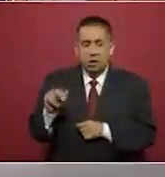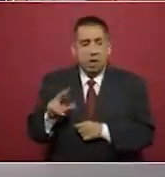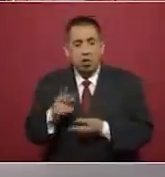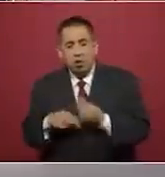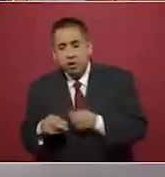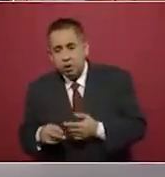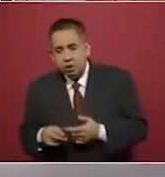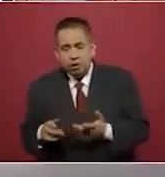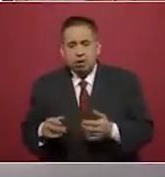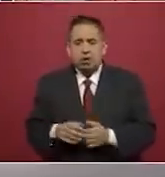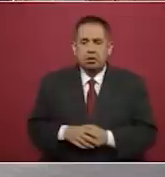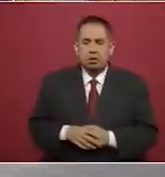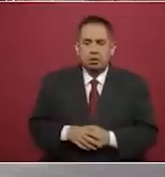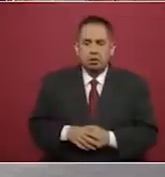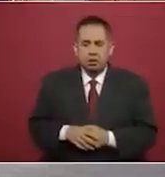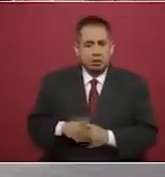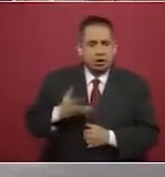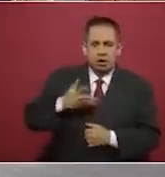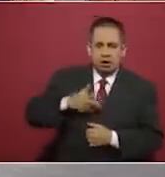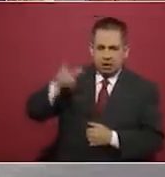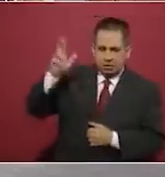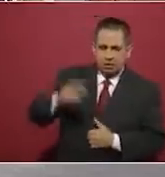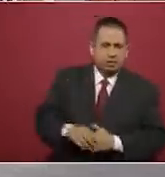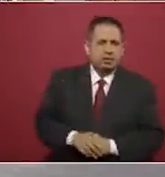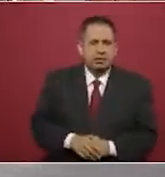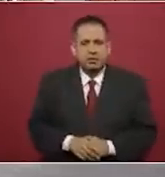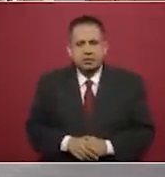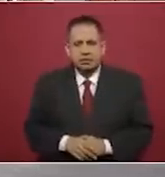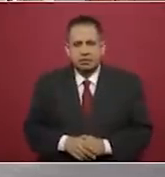vino presente en el presidente